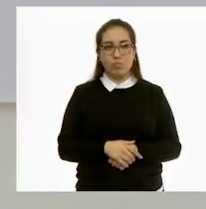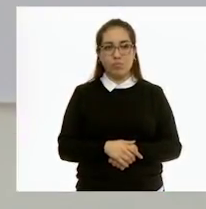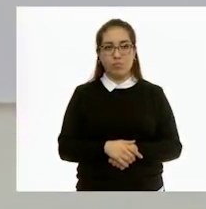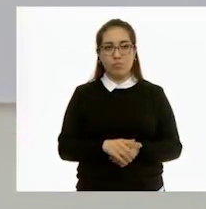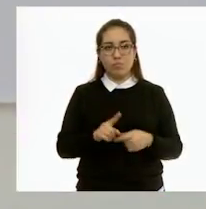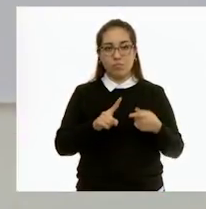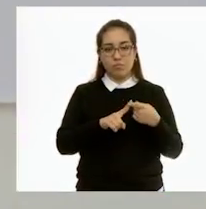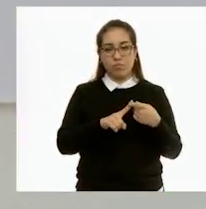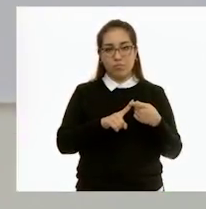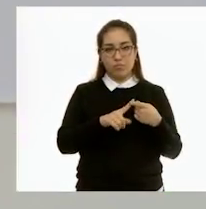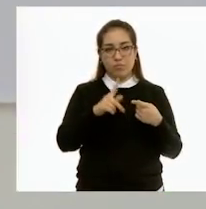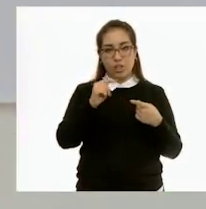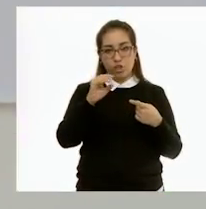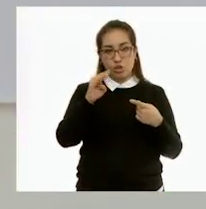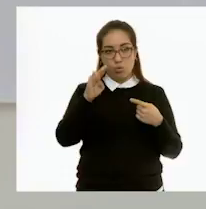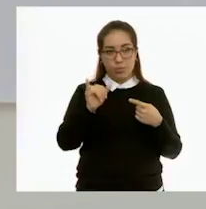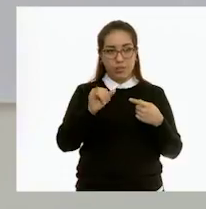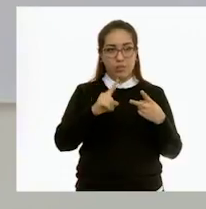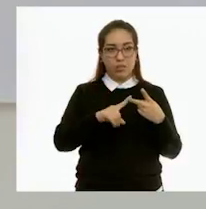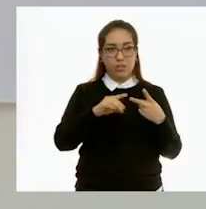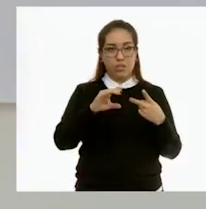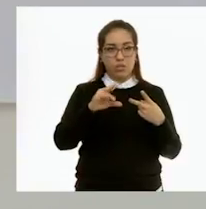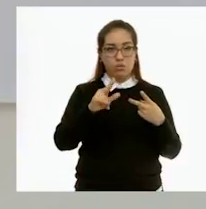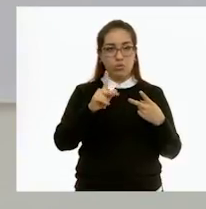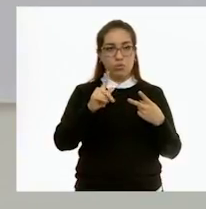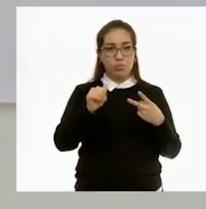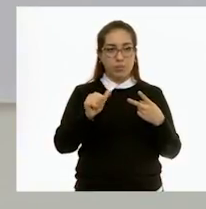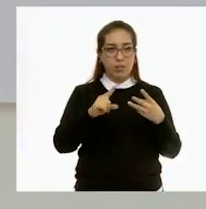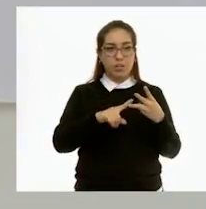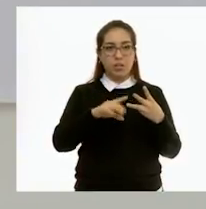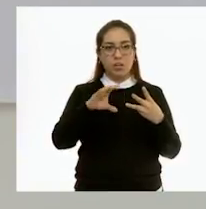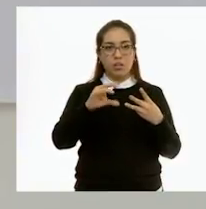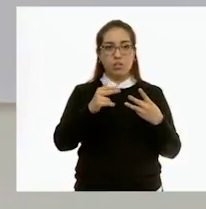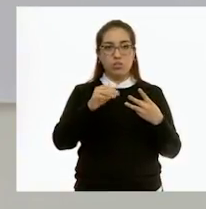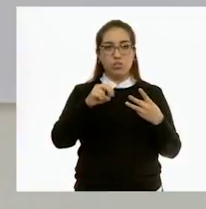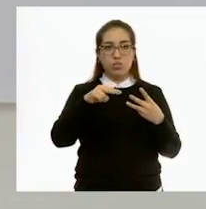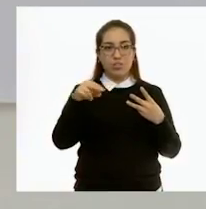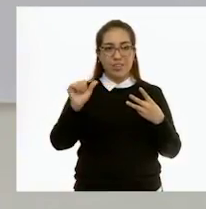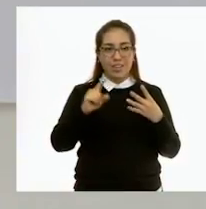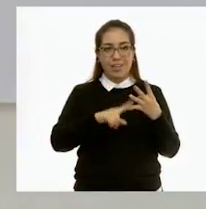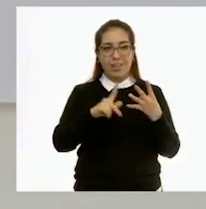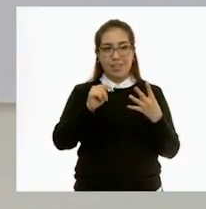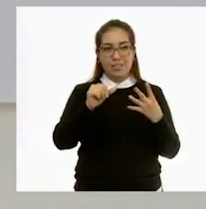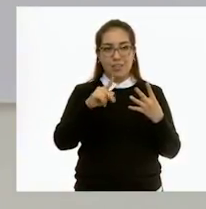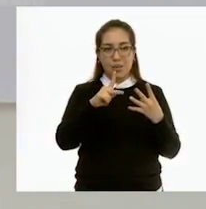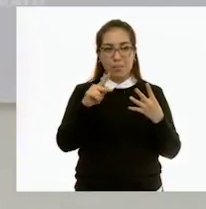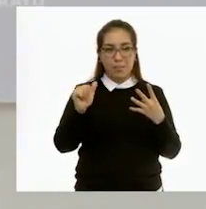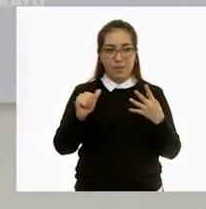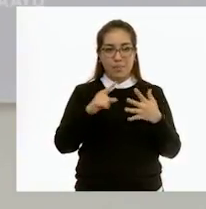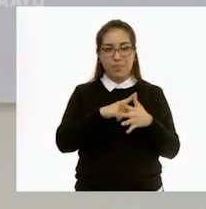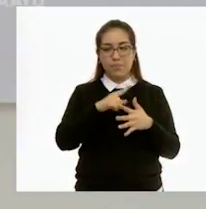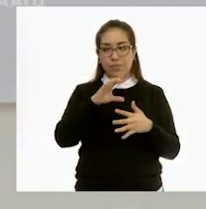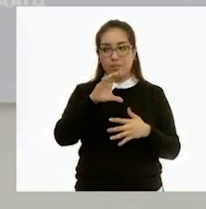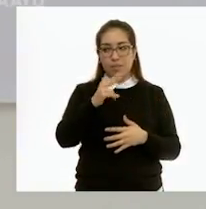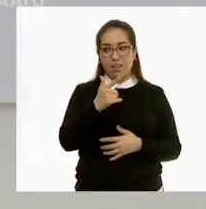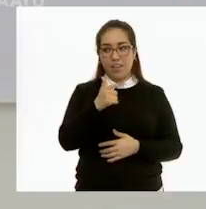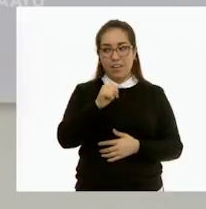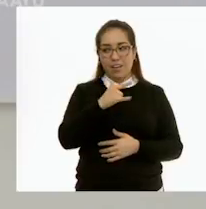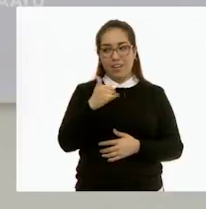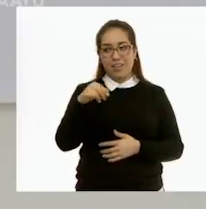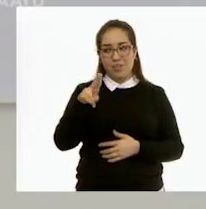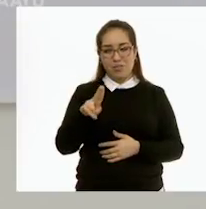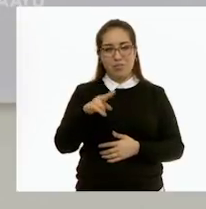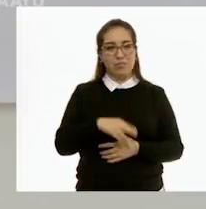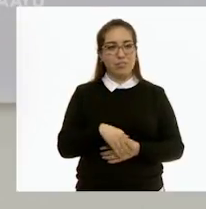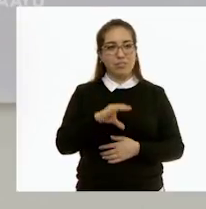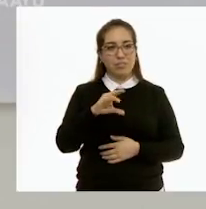Tobi, chupa, chona, tapa, gayu,